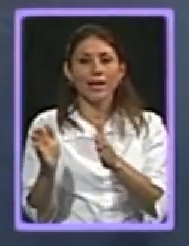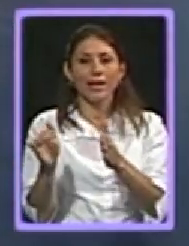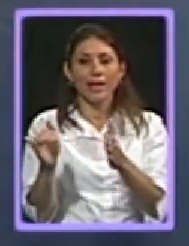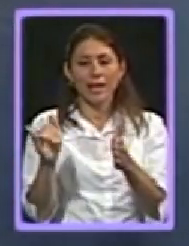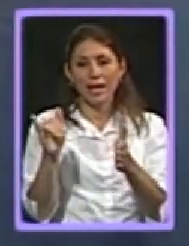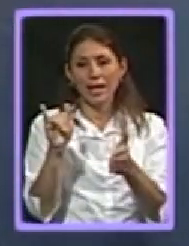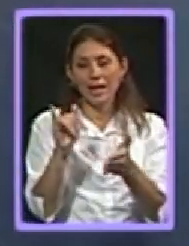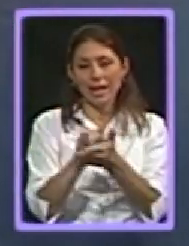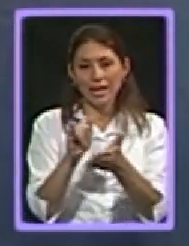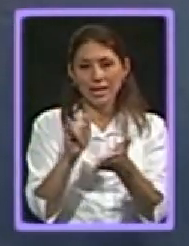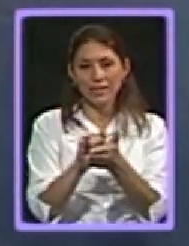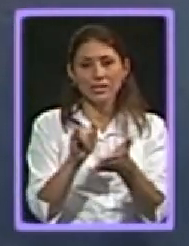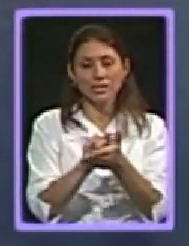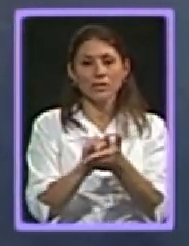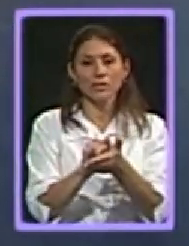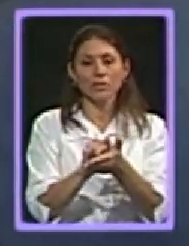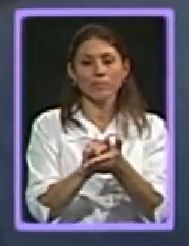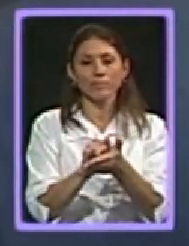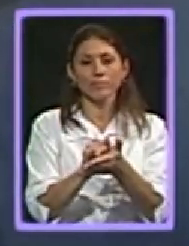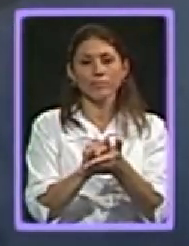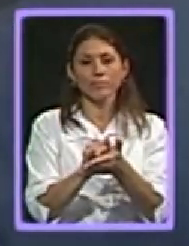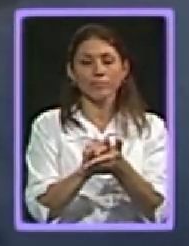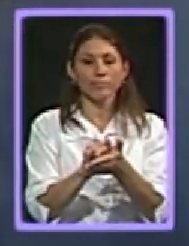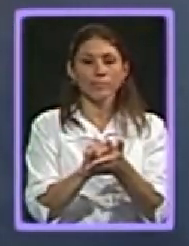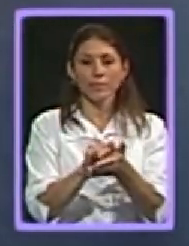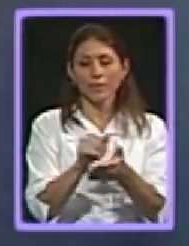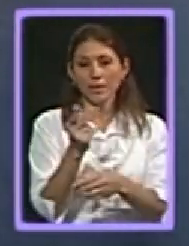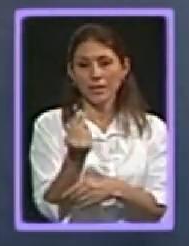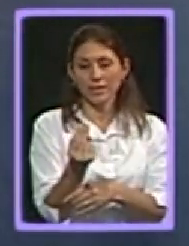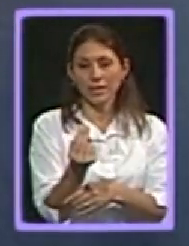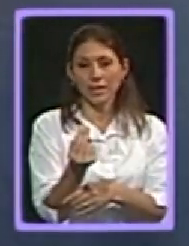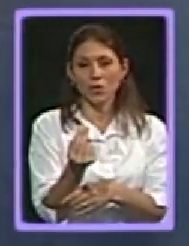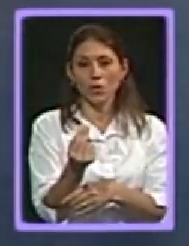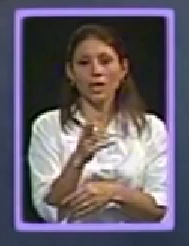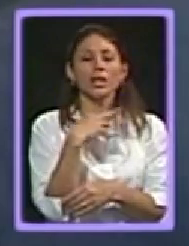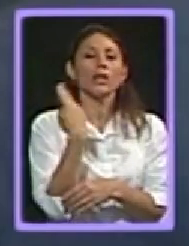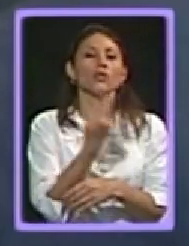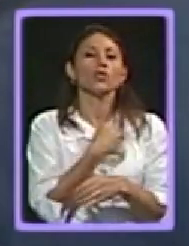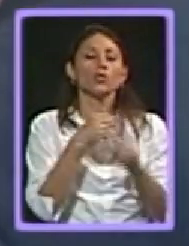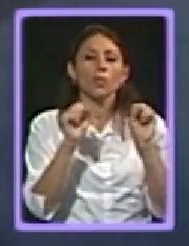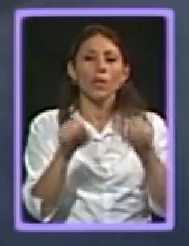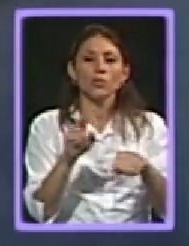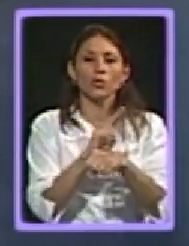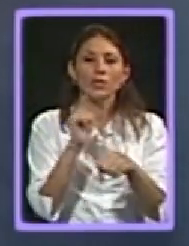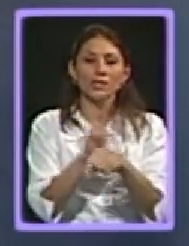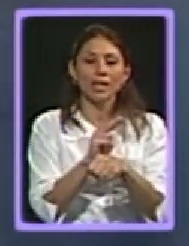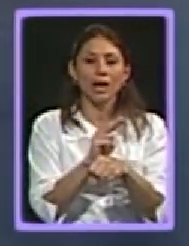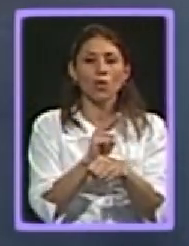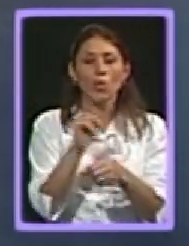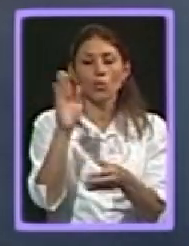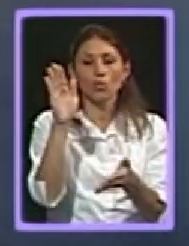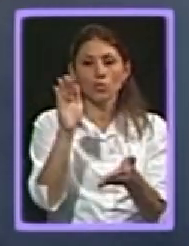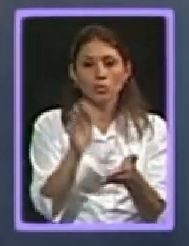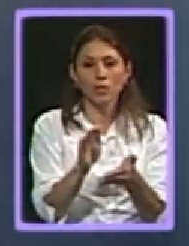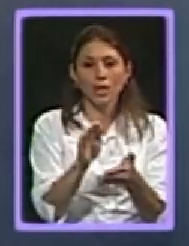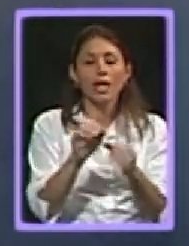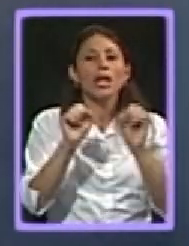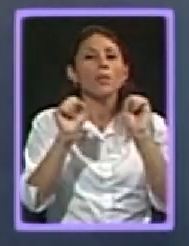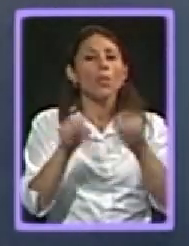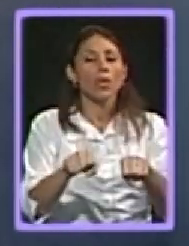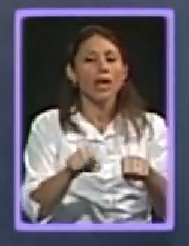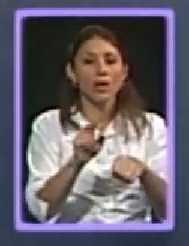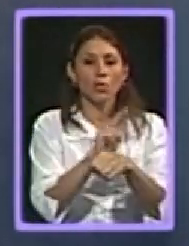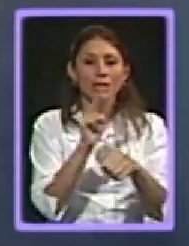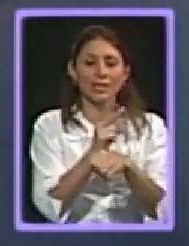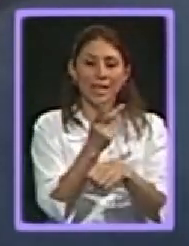esta fuente que muchas veces resulta pues bastante onerosas en la mínima proporción posible, y poder entonces tomar dineros